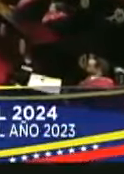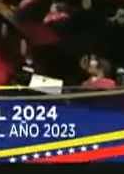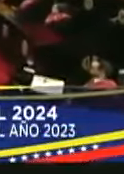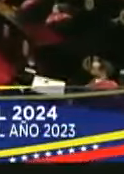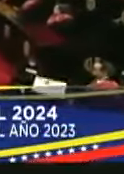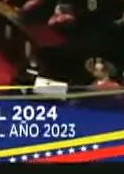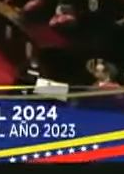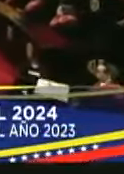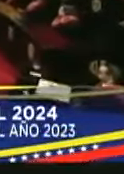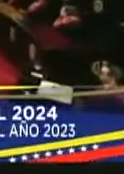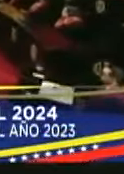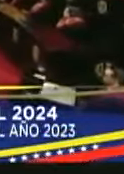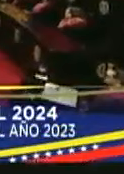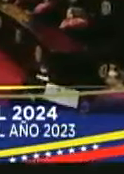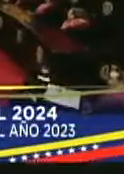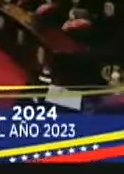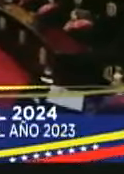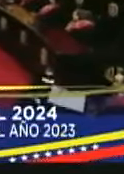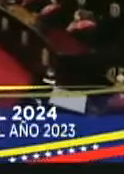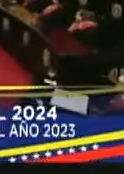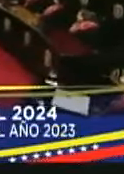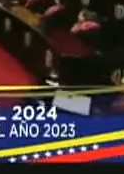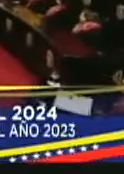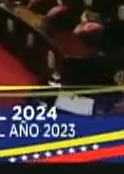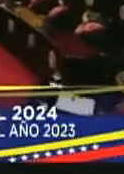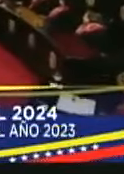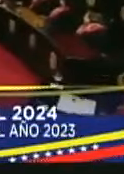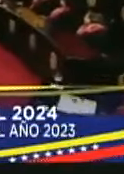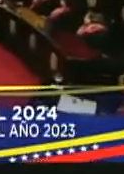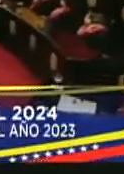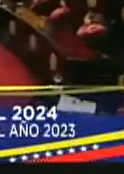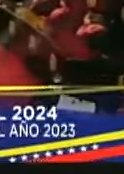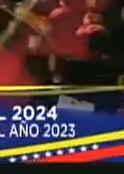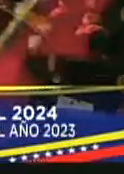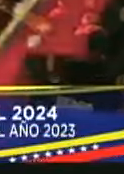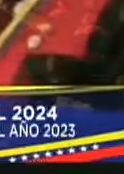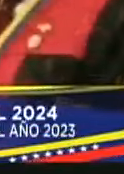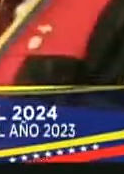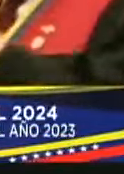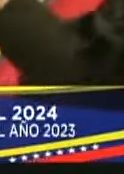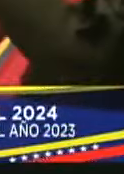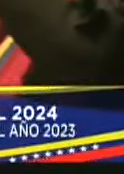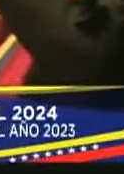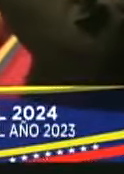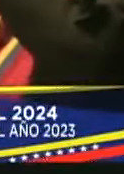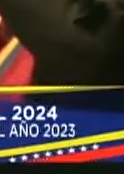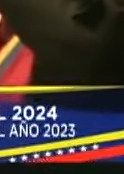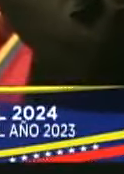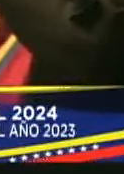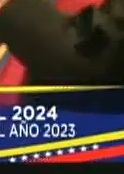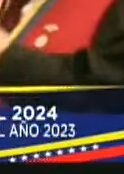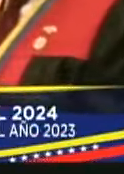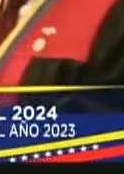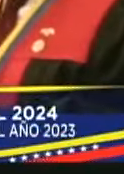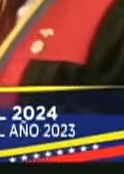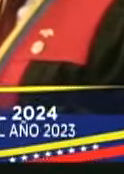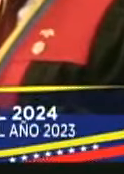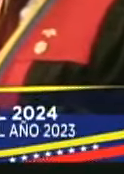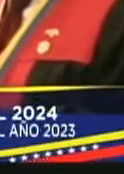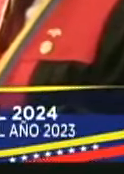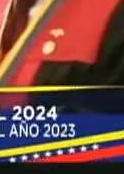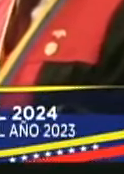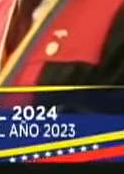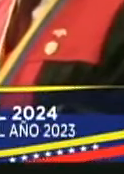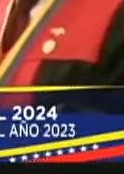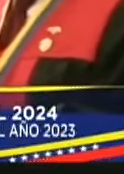neoliberal. El neoliberalismo se caracteriza por un intenso nivel de explotación laboral, por la